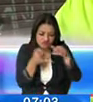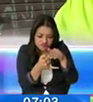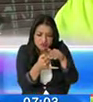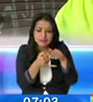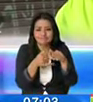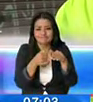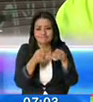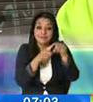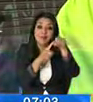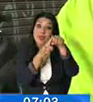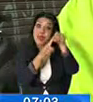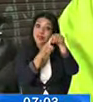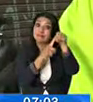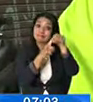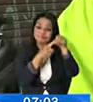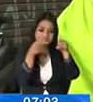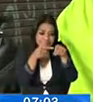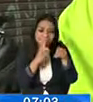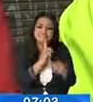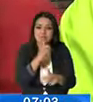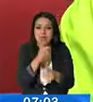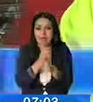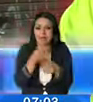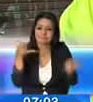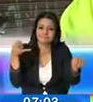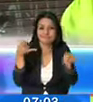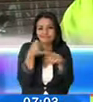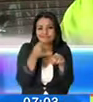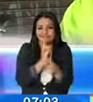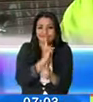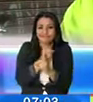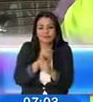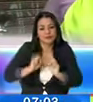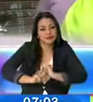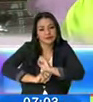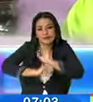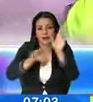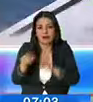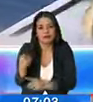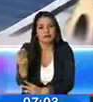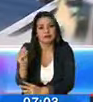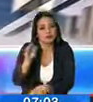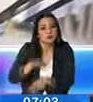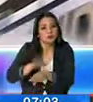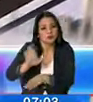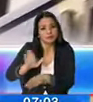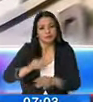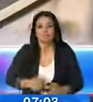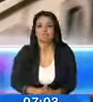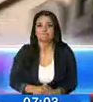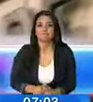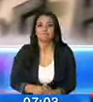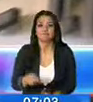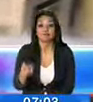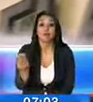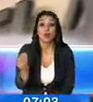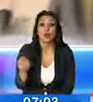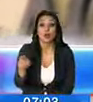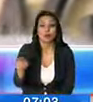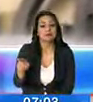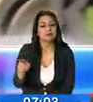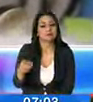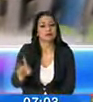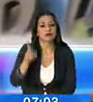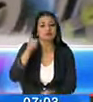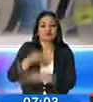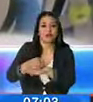donde determinaron que si existió un abuso por este adolescentes sobre el adolescente el juego orden o aislamiento